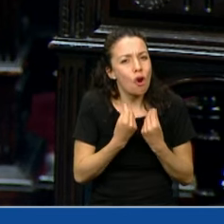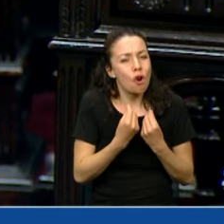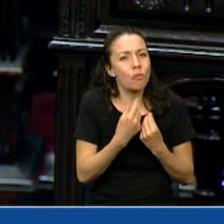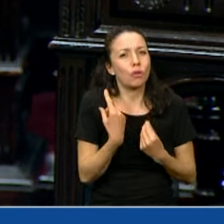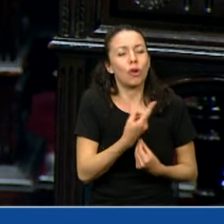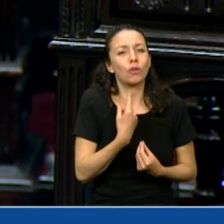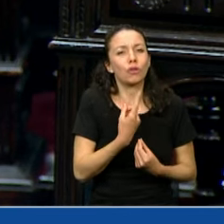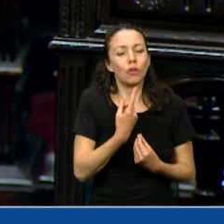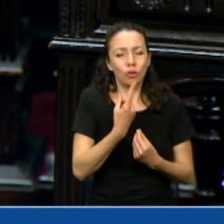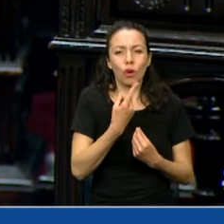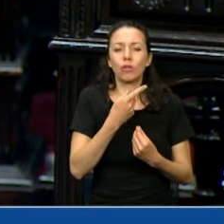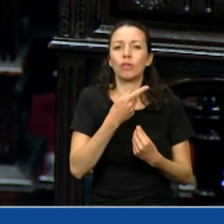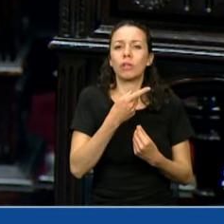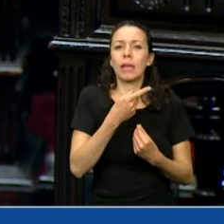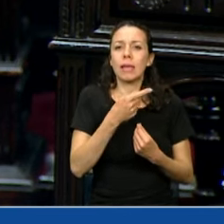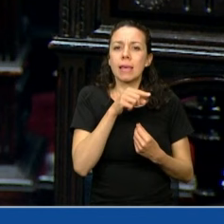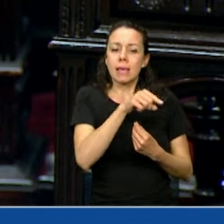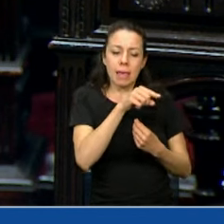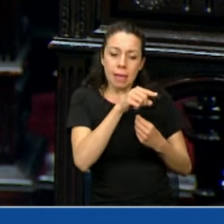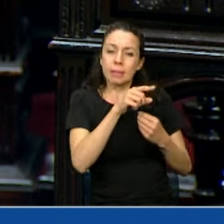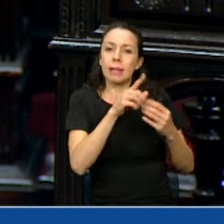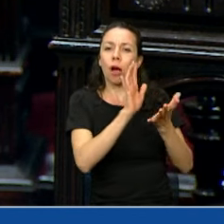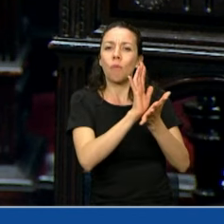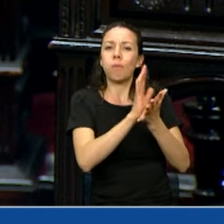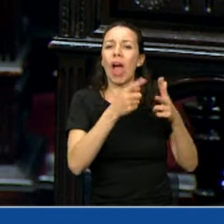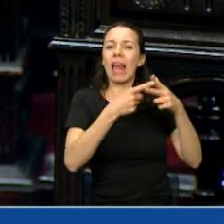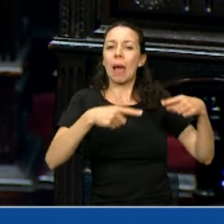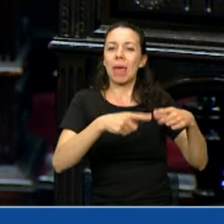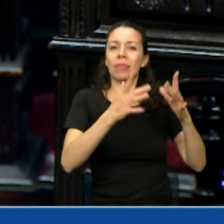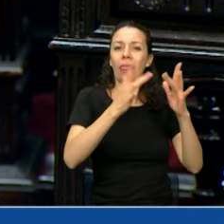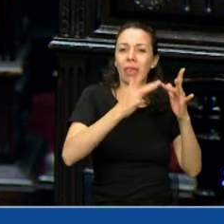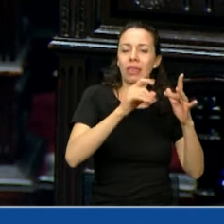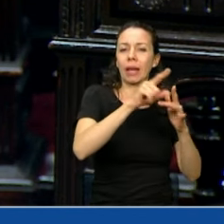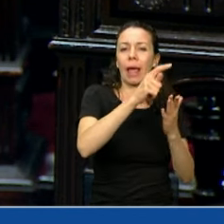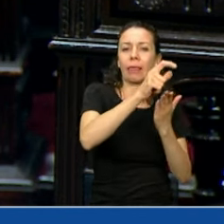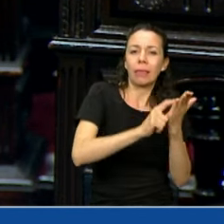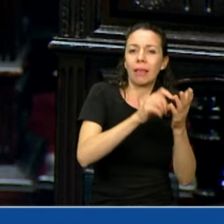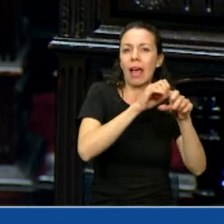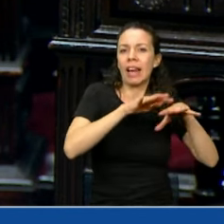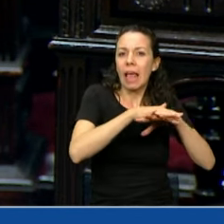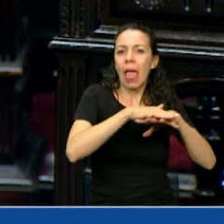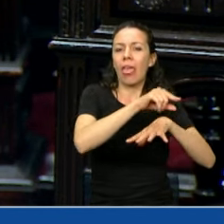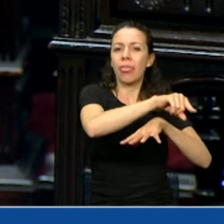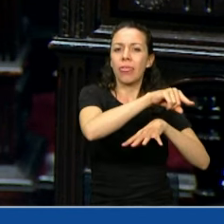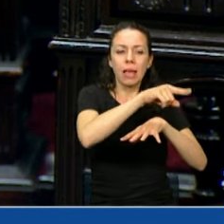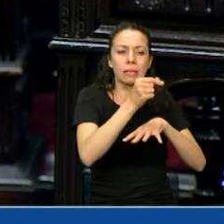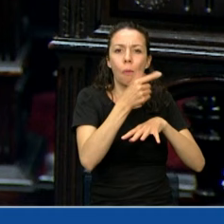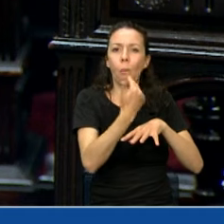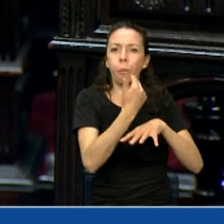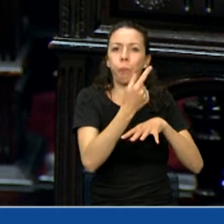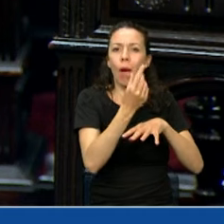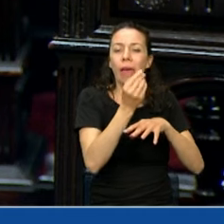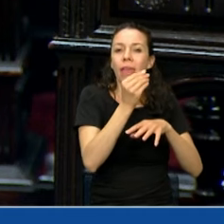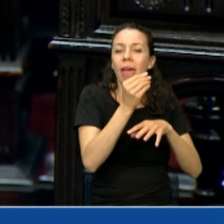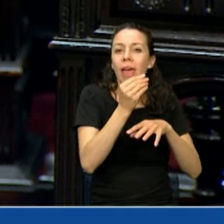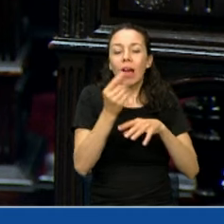marco de la herramienta que sofistica como ya hemos explicado en el tratamiento de este proyecto todo tipo de